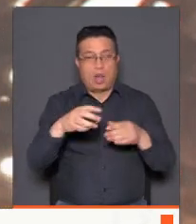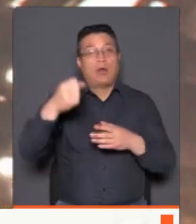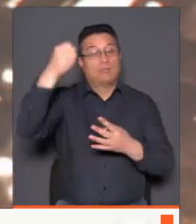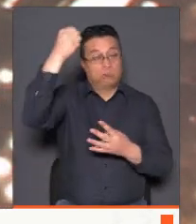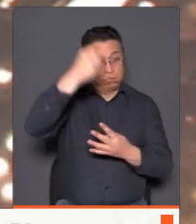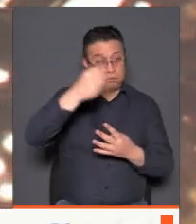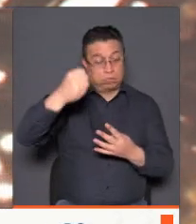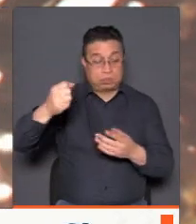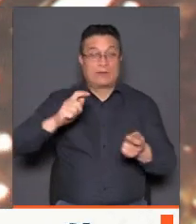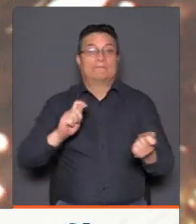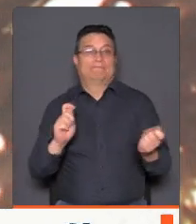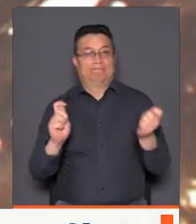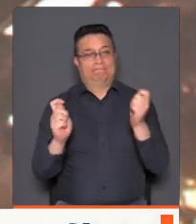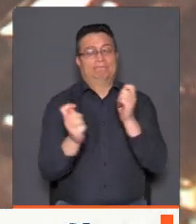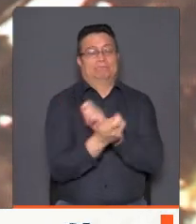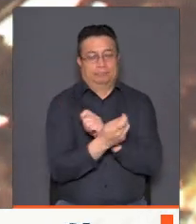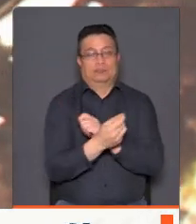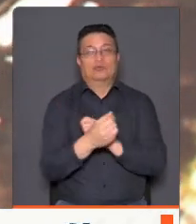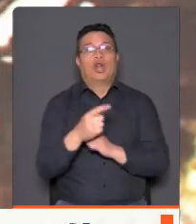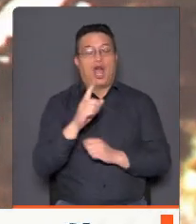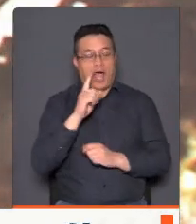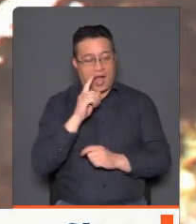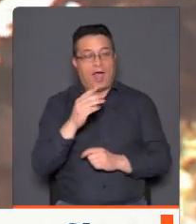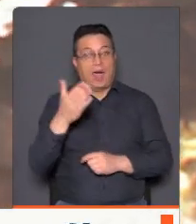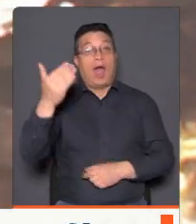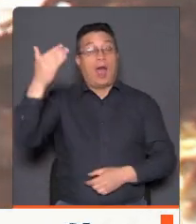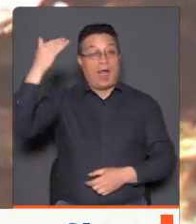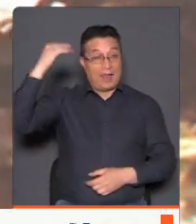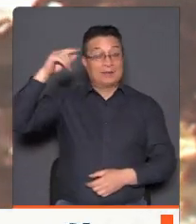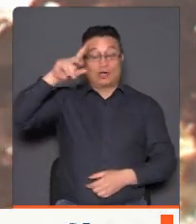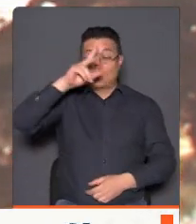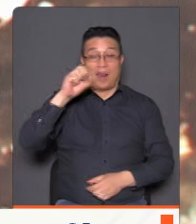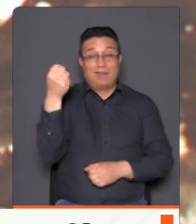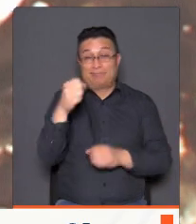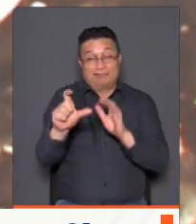mutando. Uh-huh. Como todos los delitos, antiguamente